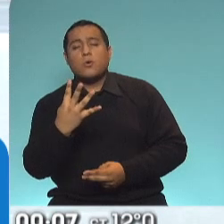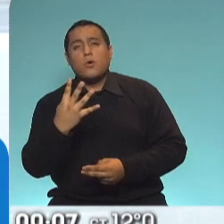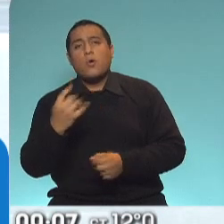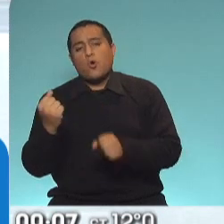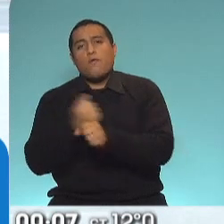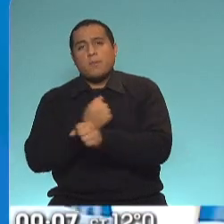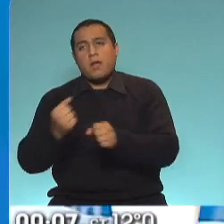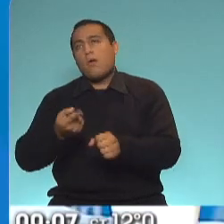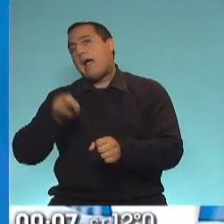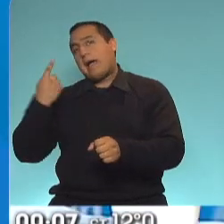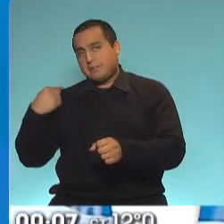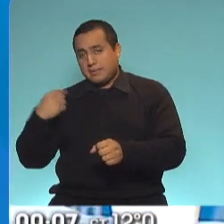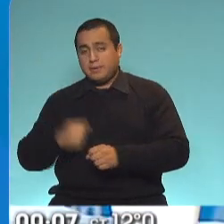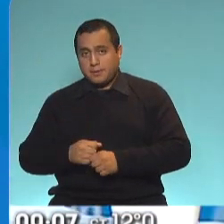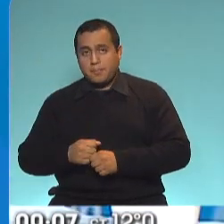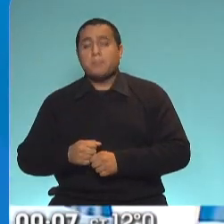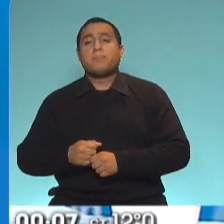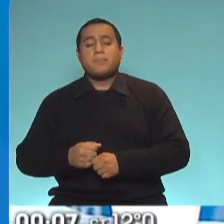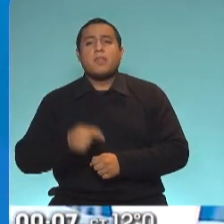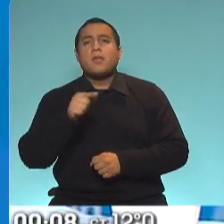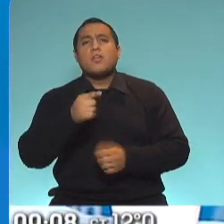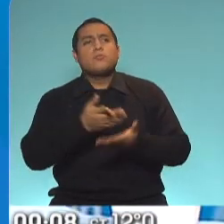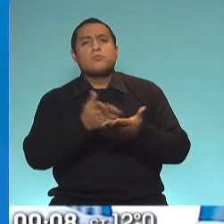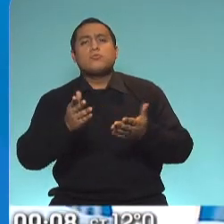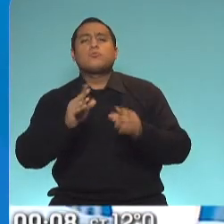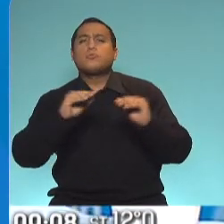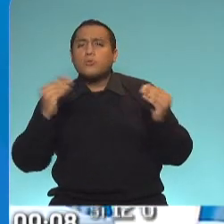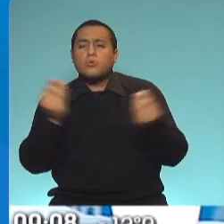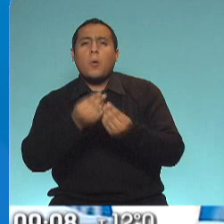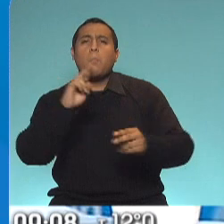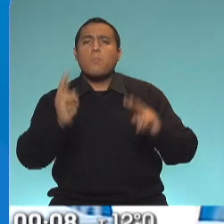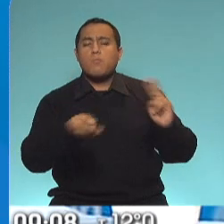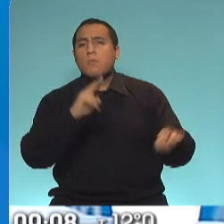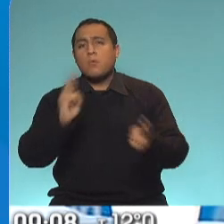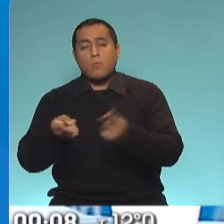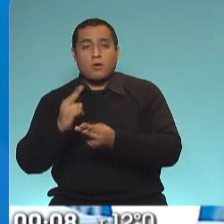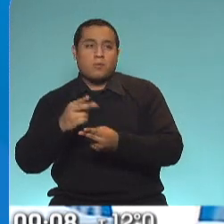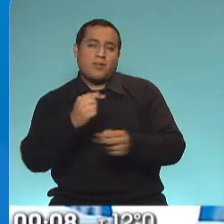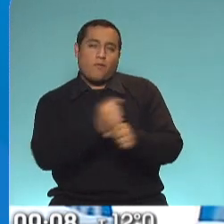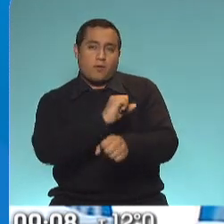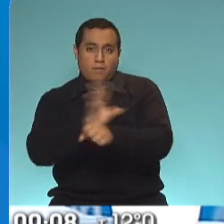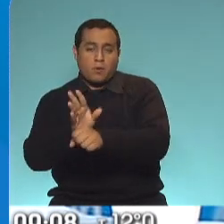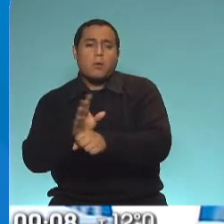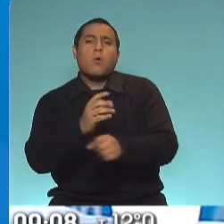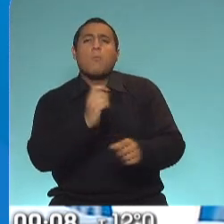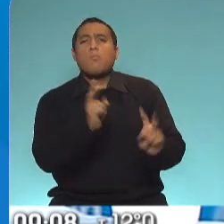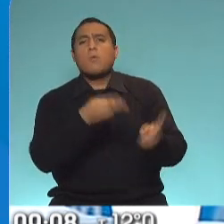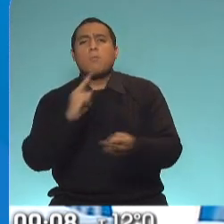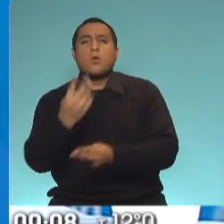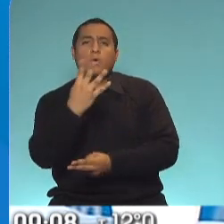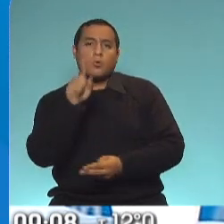en la fecha de ayer. Esto genera una tasa de letalidad, fallecimientos sobre casos confirmados del